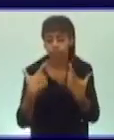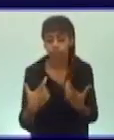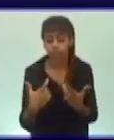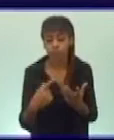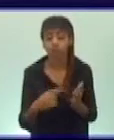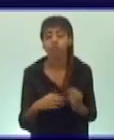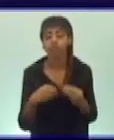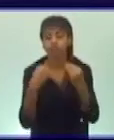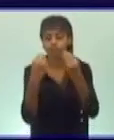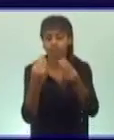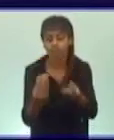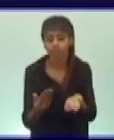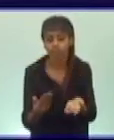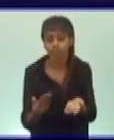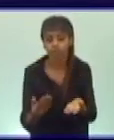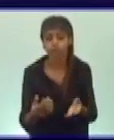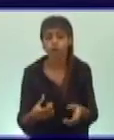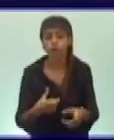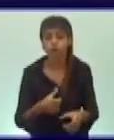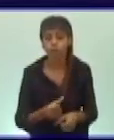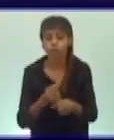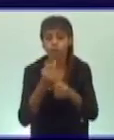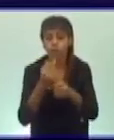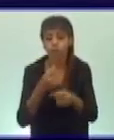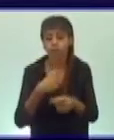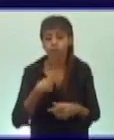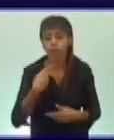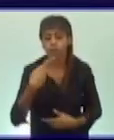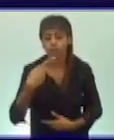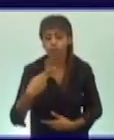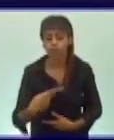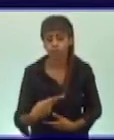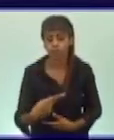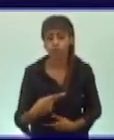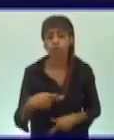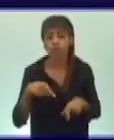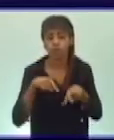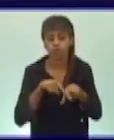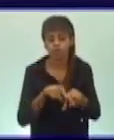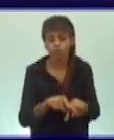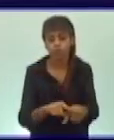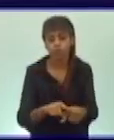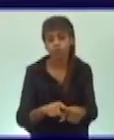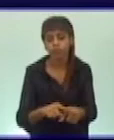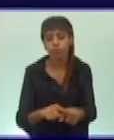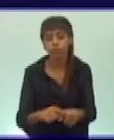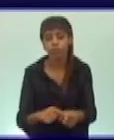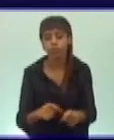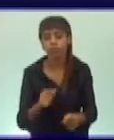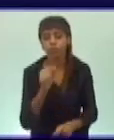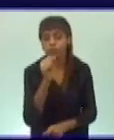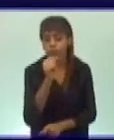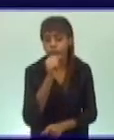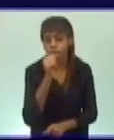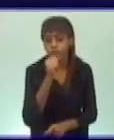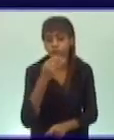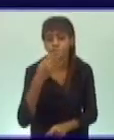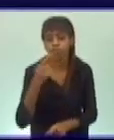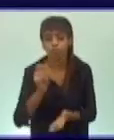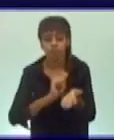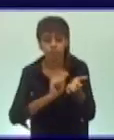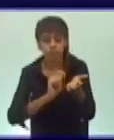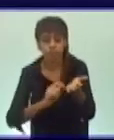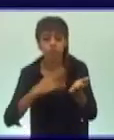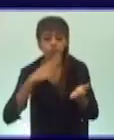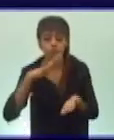fue otorgado el Premio de la Dignidad de la Unión de Periodistas y Escritores Cubanos. A Virgilio Martínez